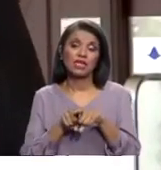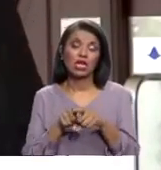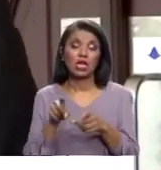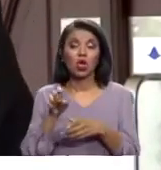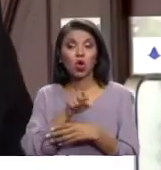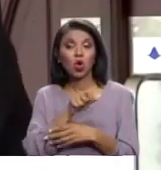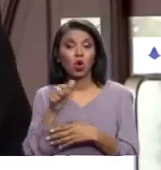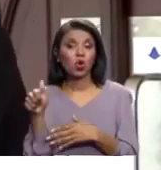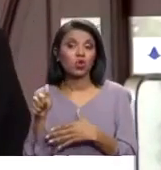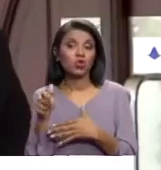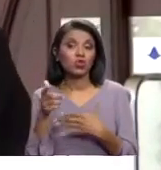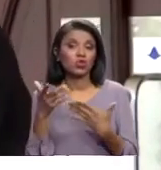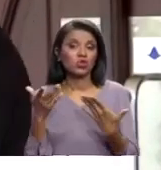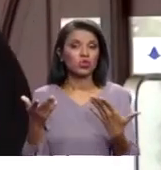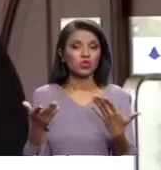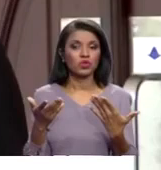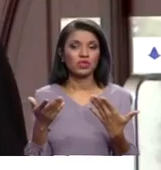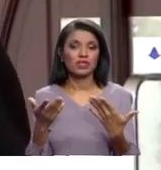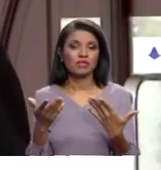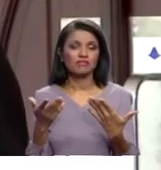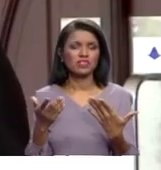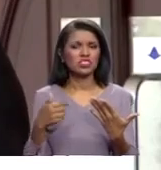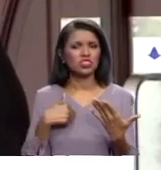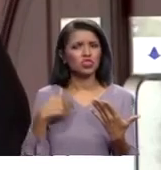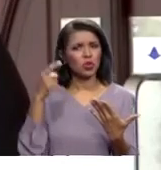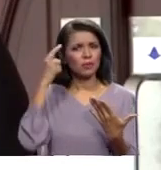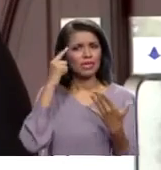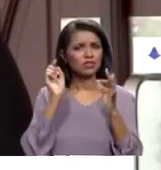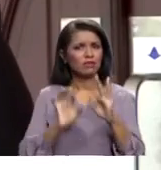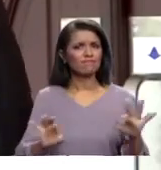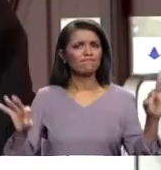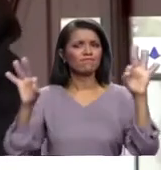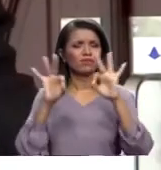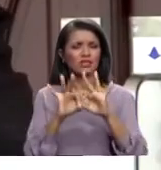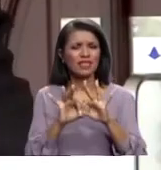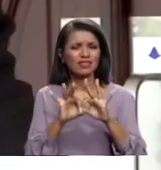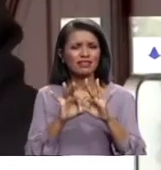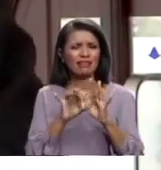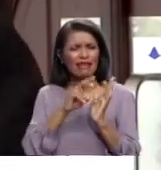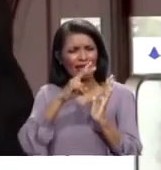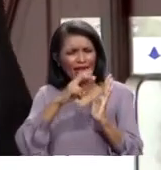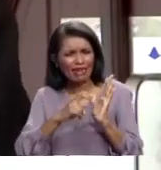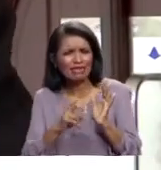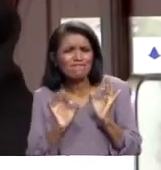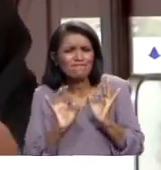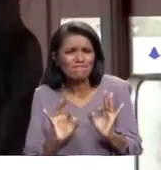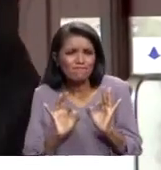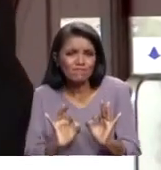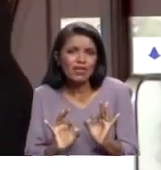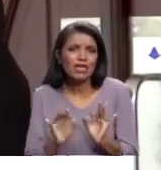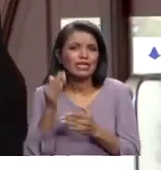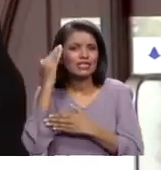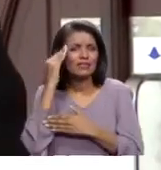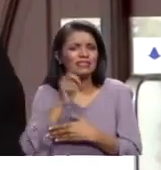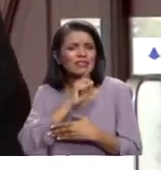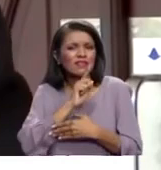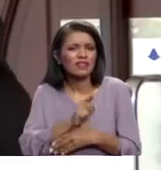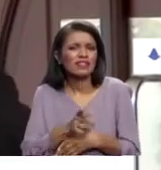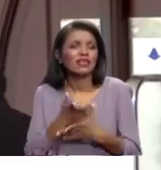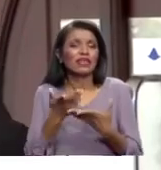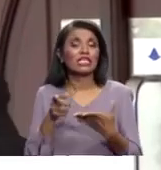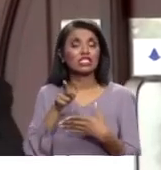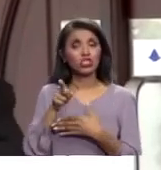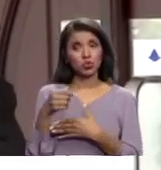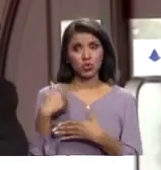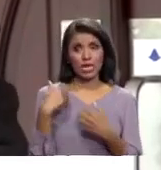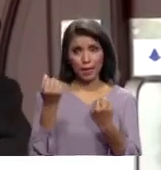partido político, porque al parecer tienen dos vías. Entonces yo creo que es importante de alguna u otra manera delimitar y determinar lo que es el juega vivo. Si tú